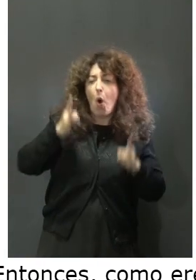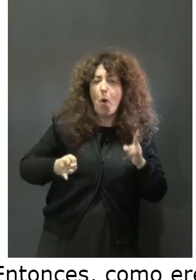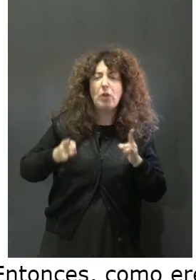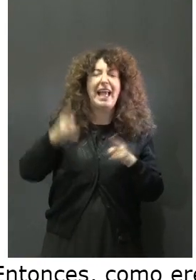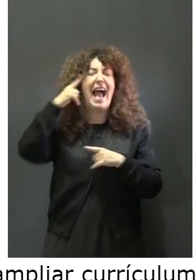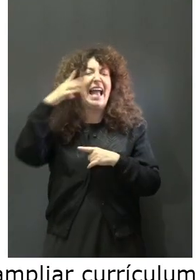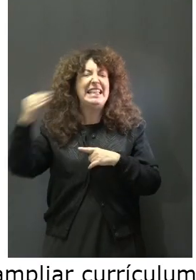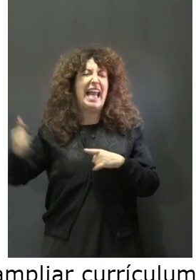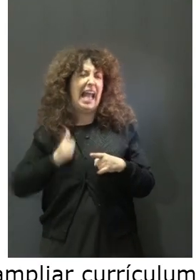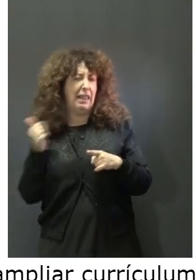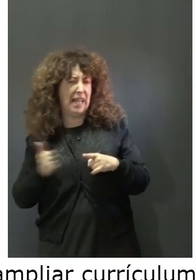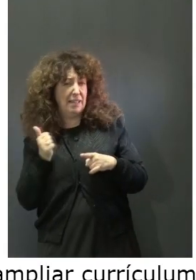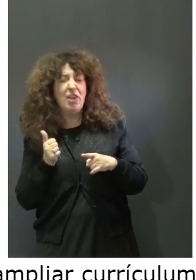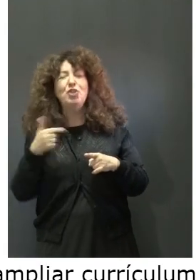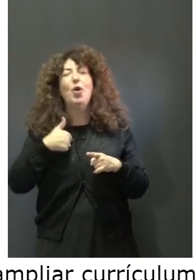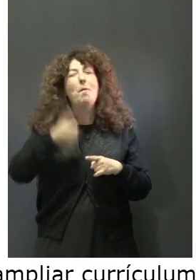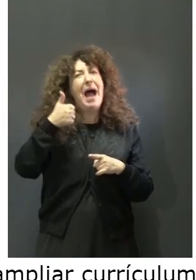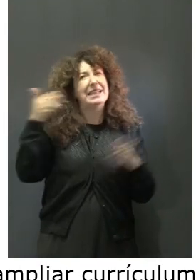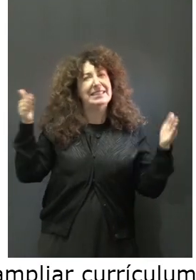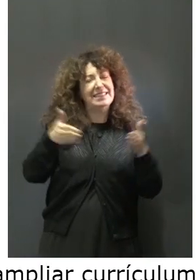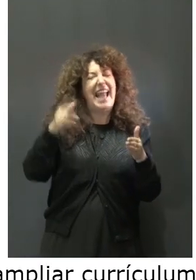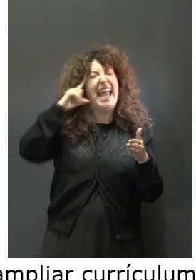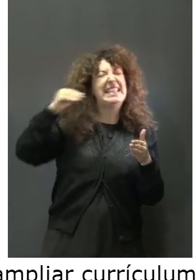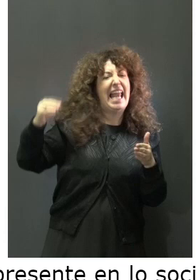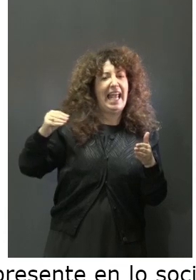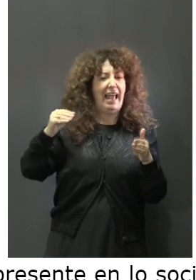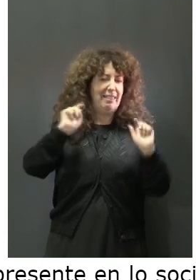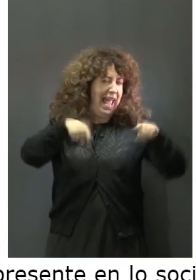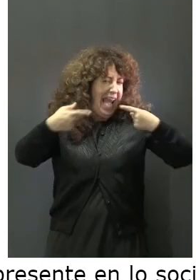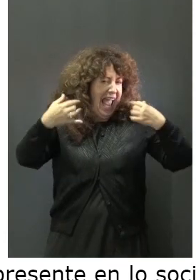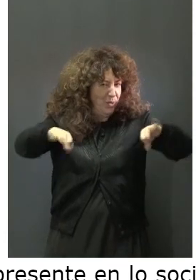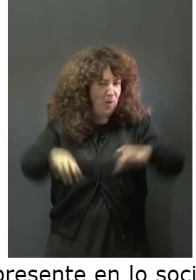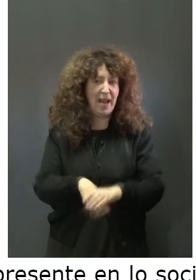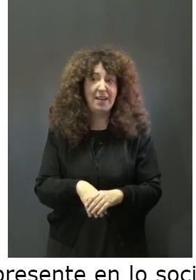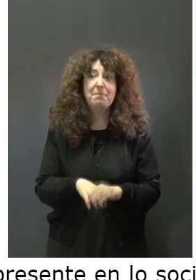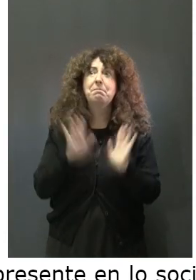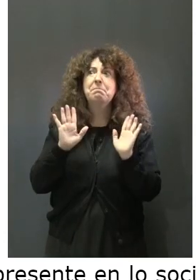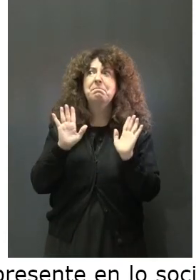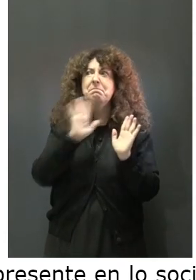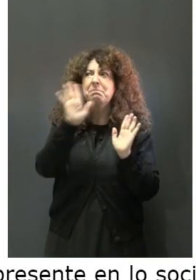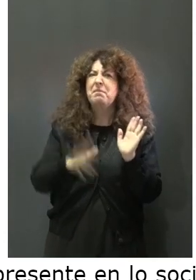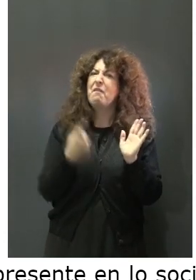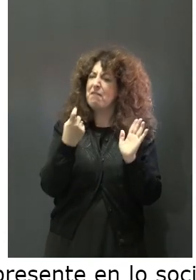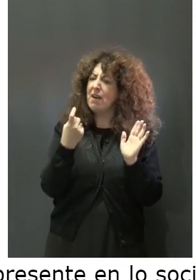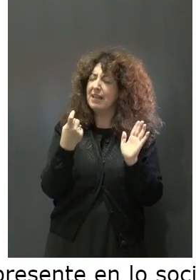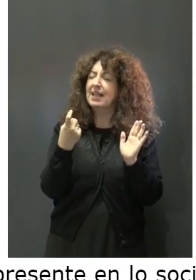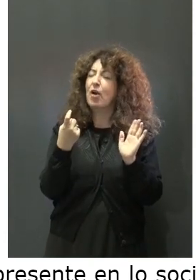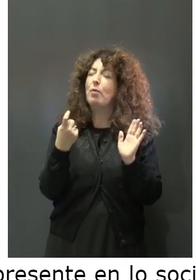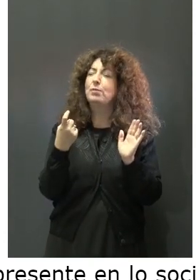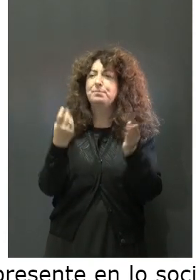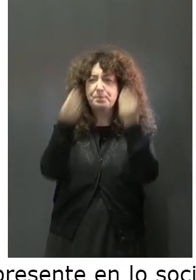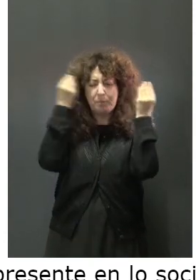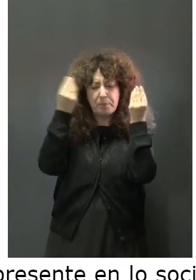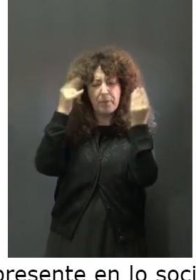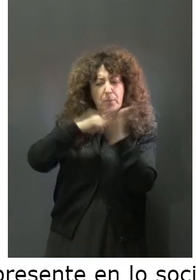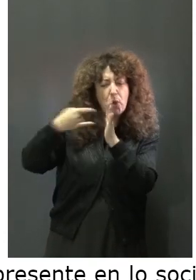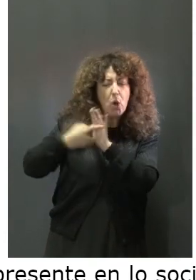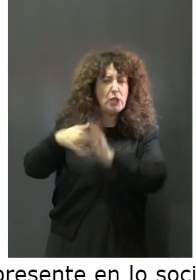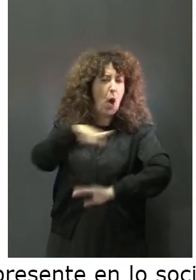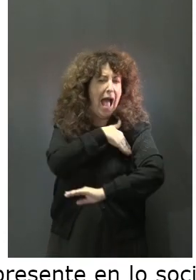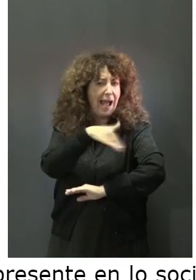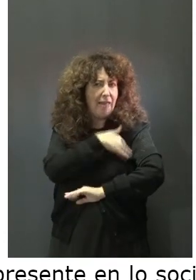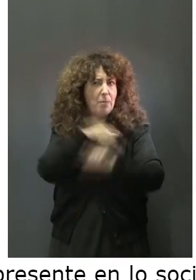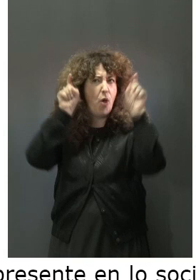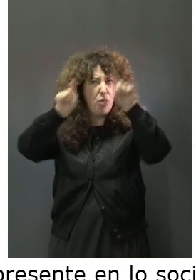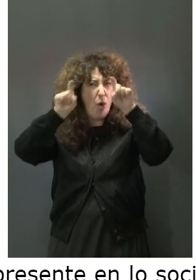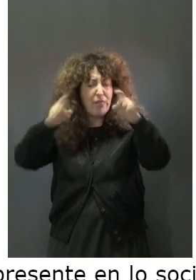más de la inteligencia natural. Entonces, como que me falta proyectos académicos, docentes,